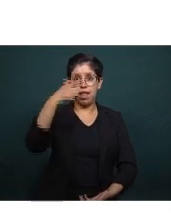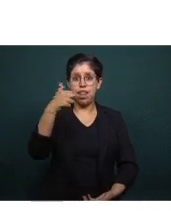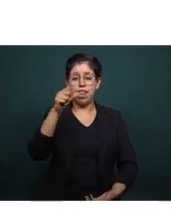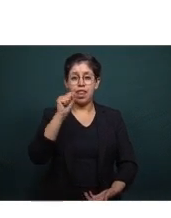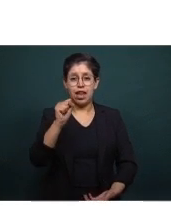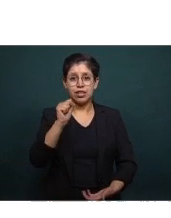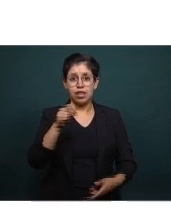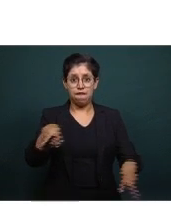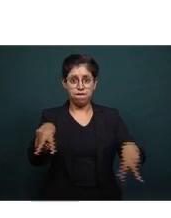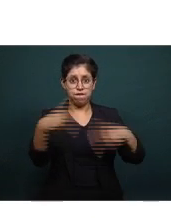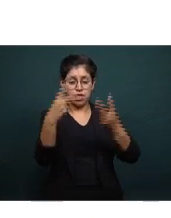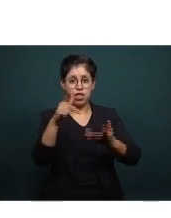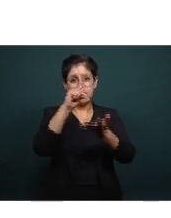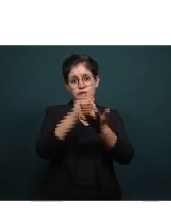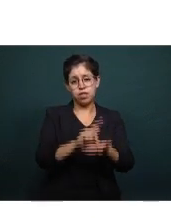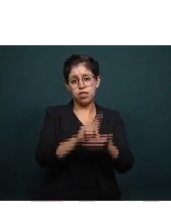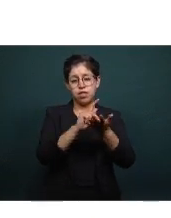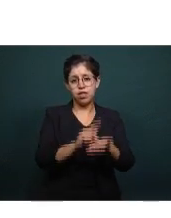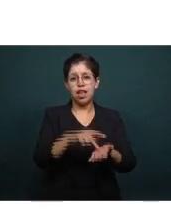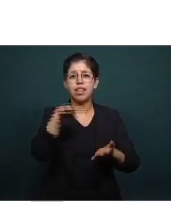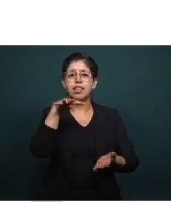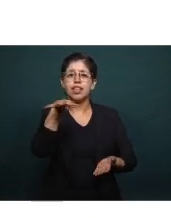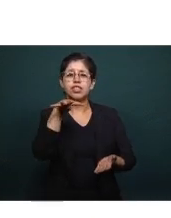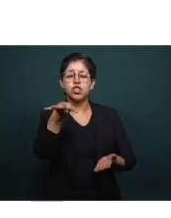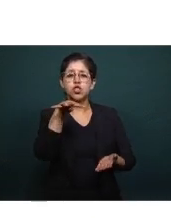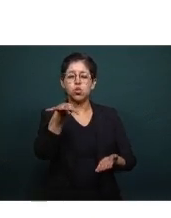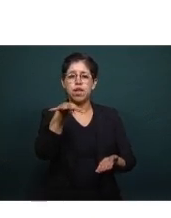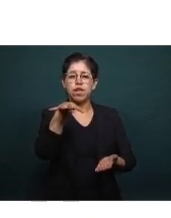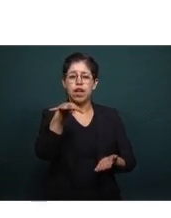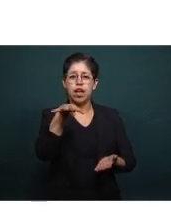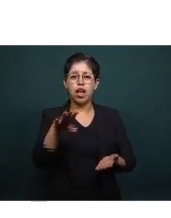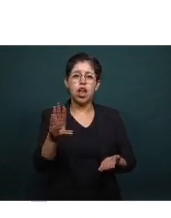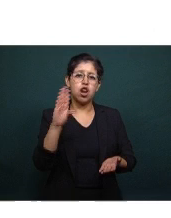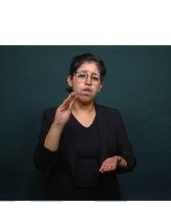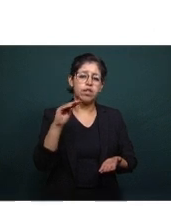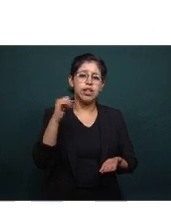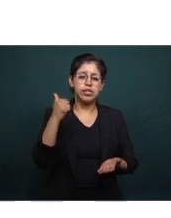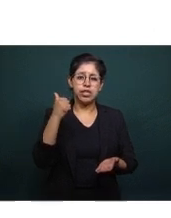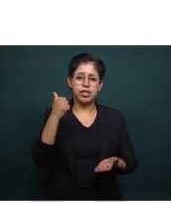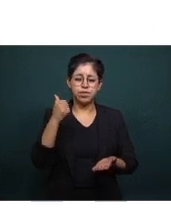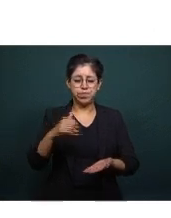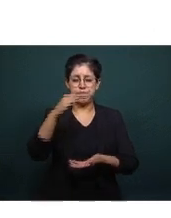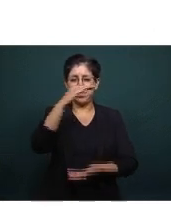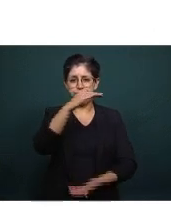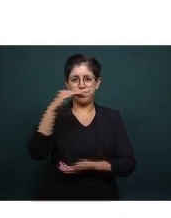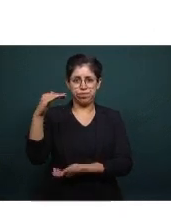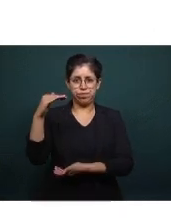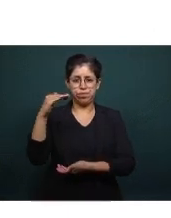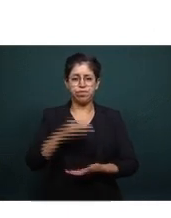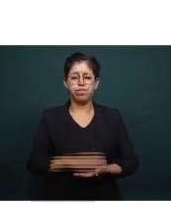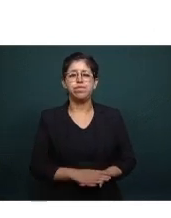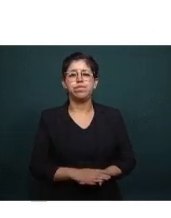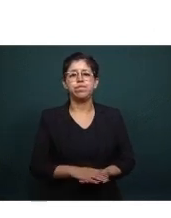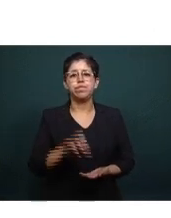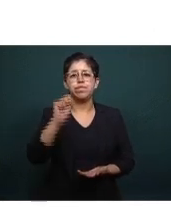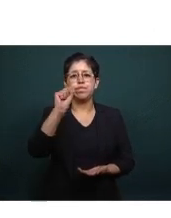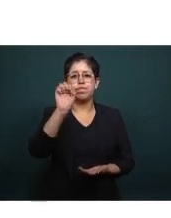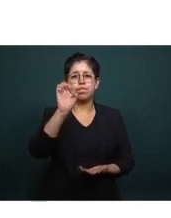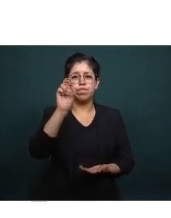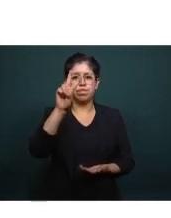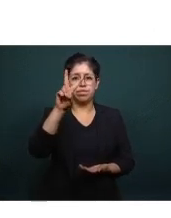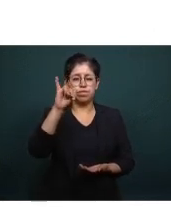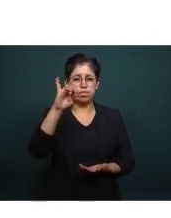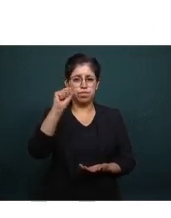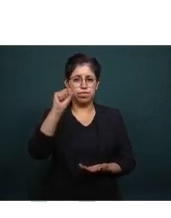por kilo, a $19.97 el kilo es el precio más alto, que está en Servigas de Guadiana, en Francisco